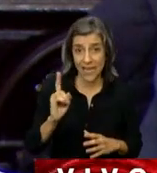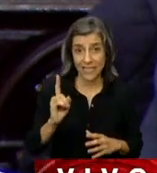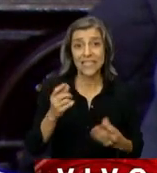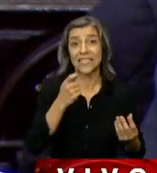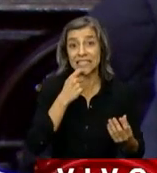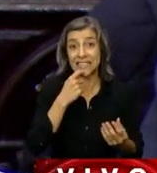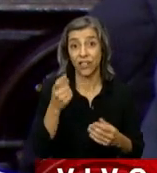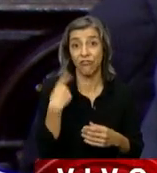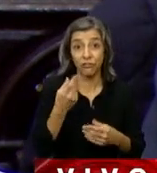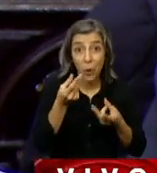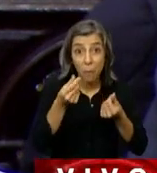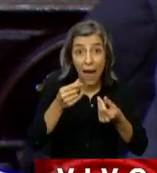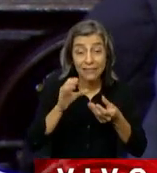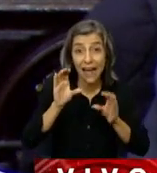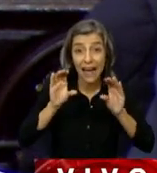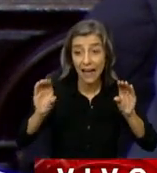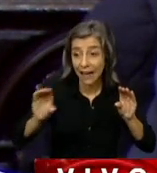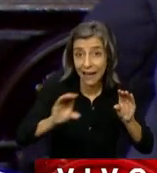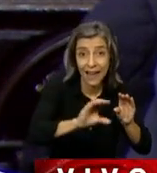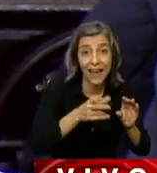esos lugares tan centrales